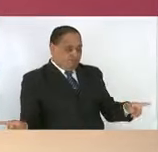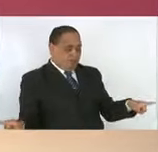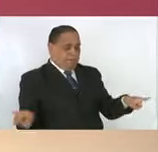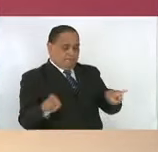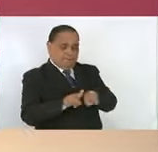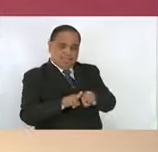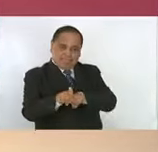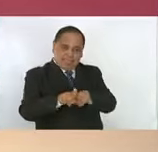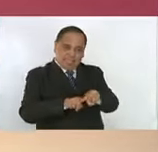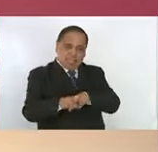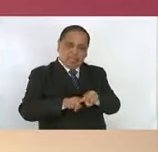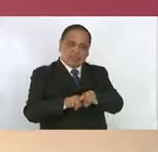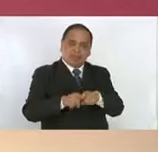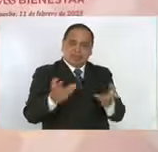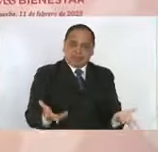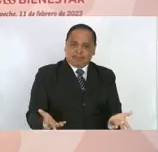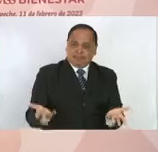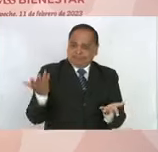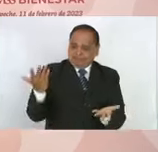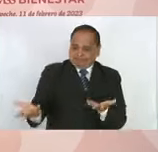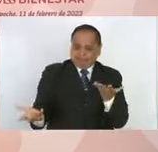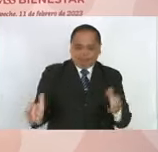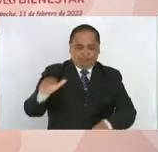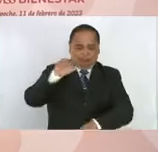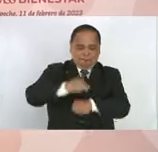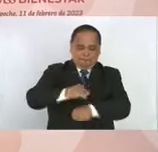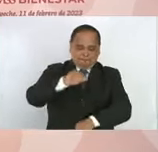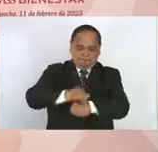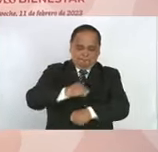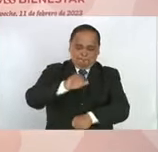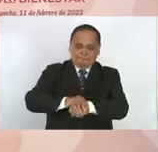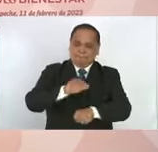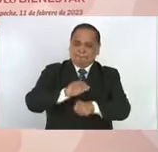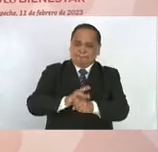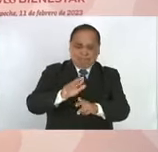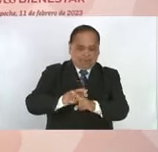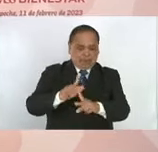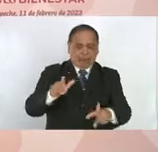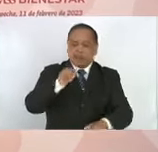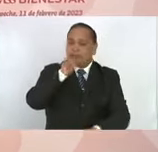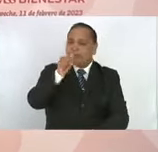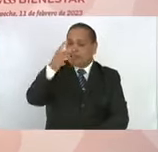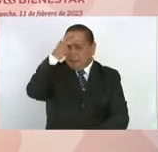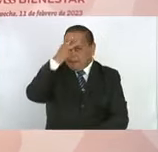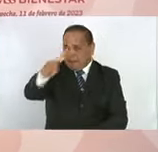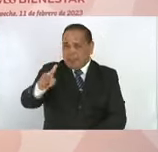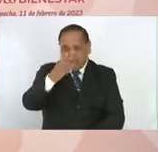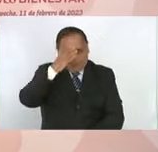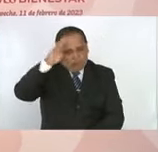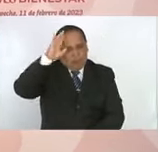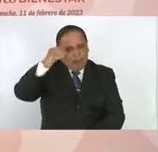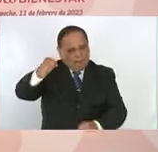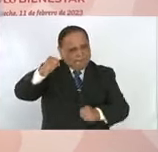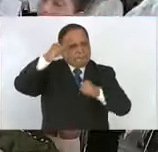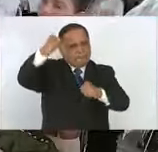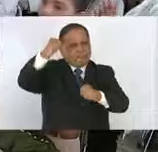los cubanos. ¡Viva la amistad indestructible entre los pueblos de México y Cuba!